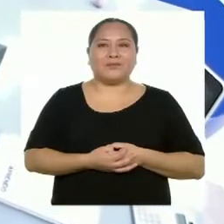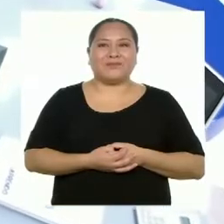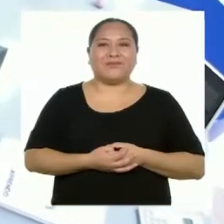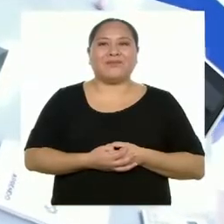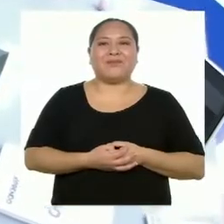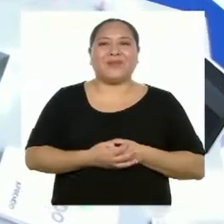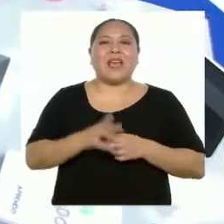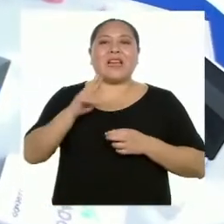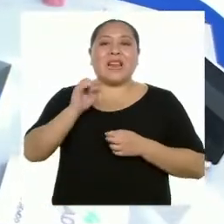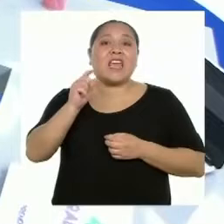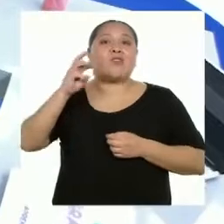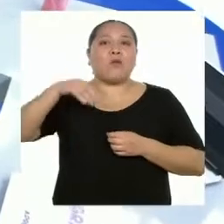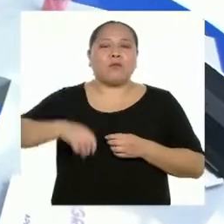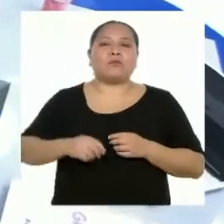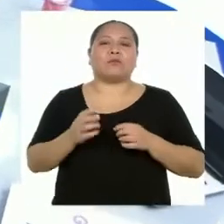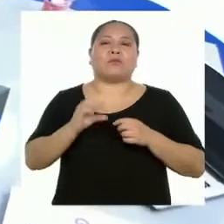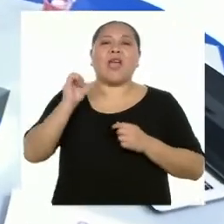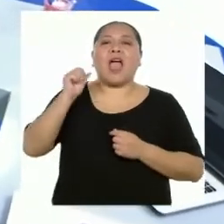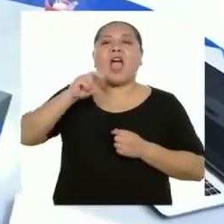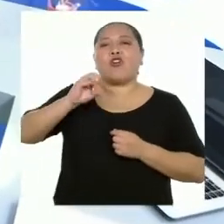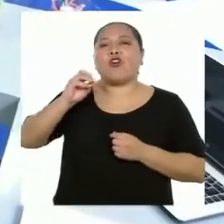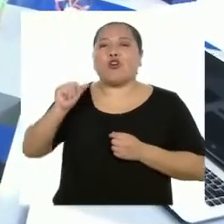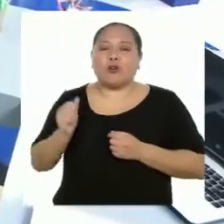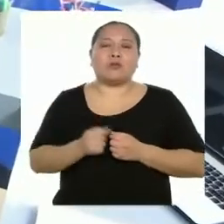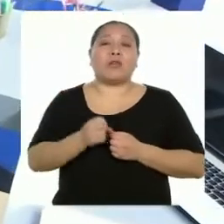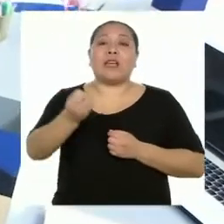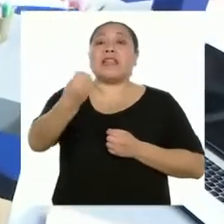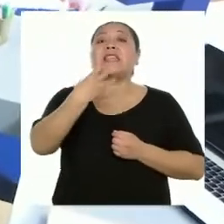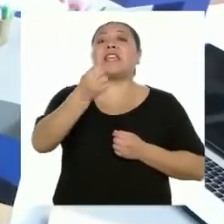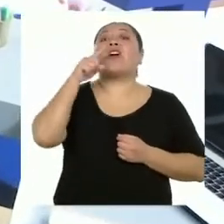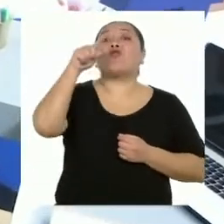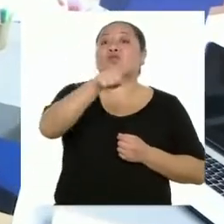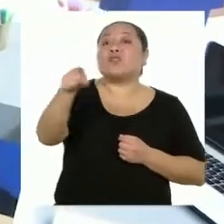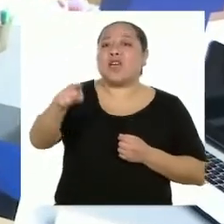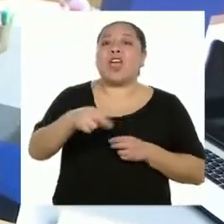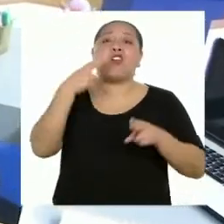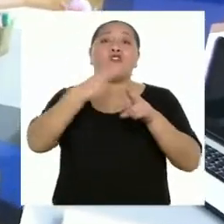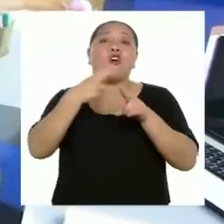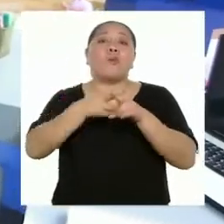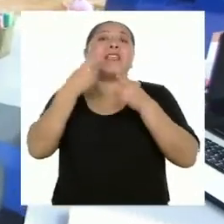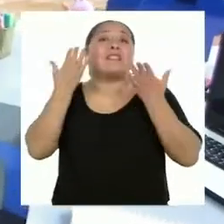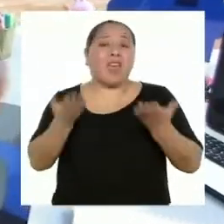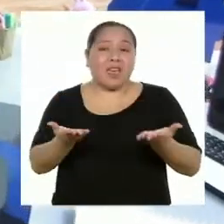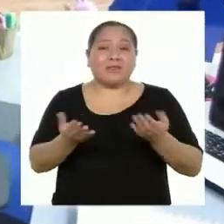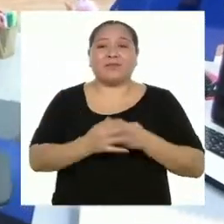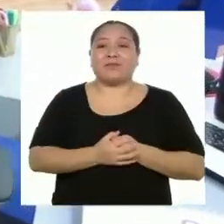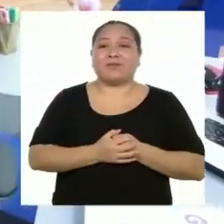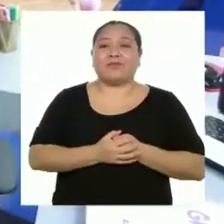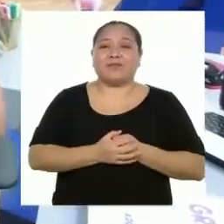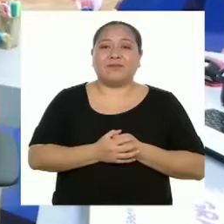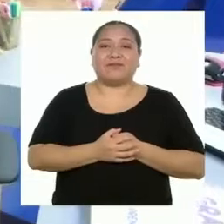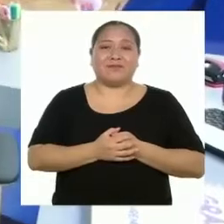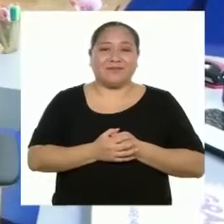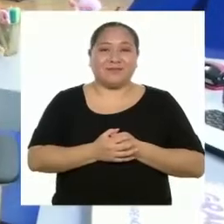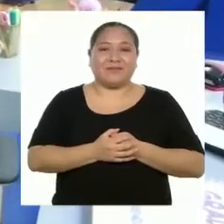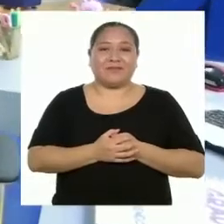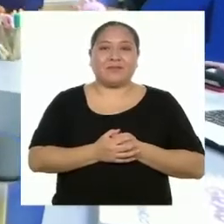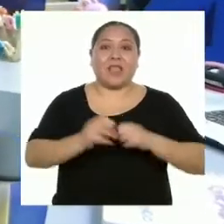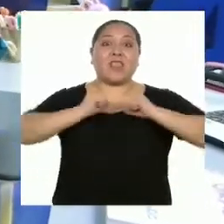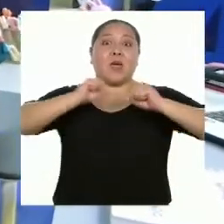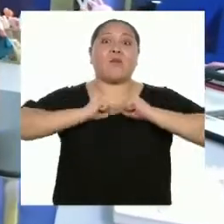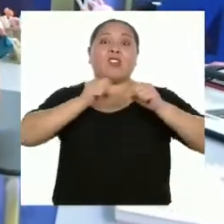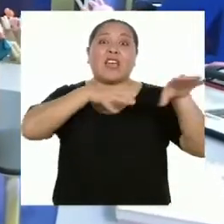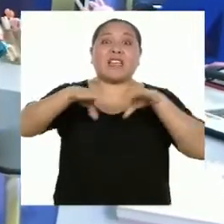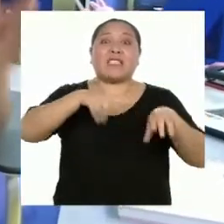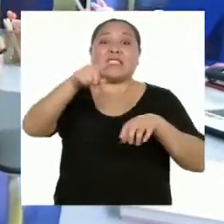¡Ritmo! ¡A do! Diga usted nombres de deportes que